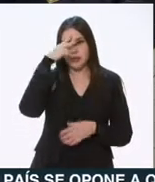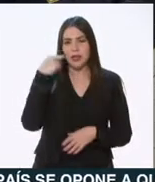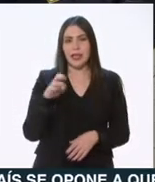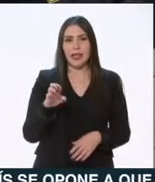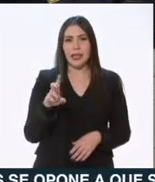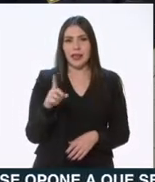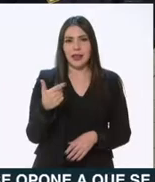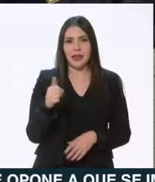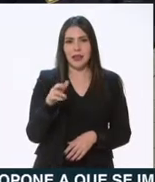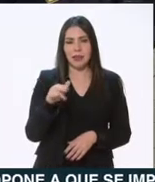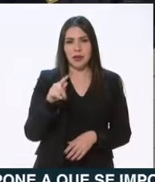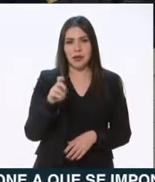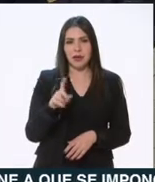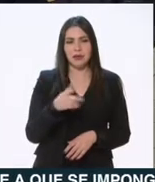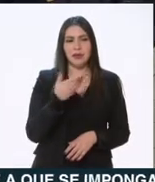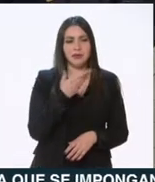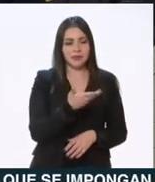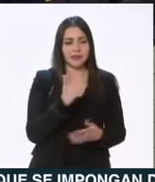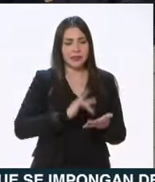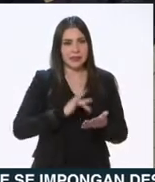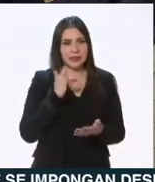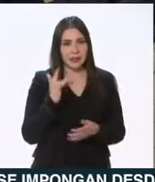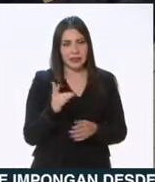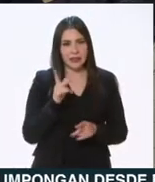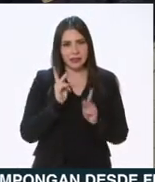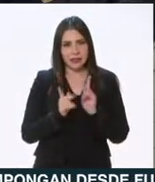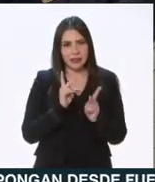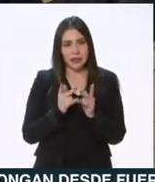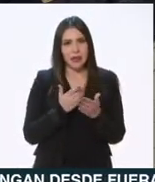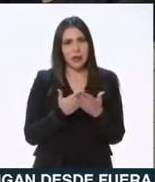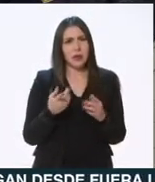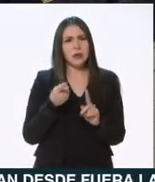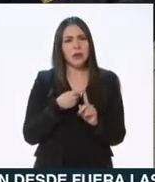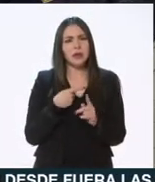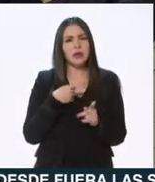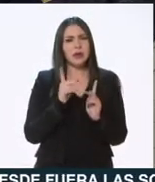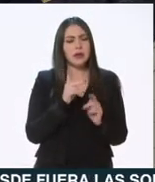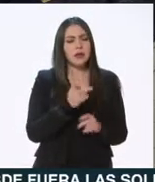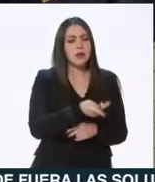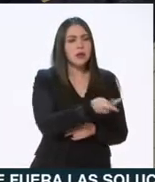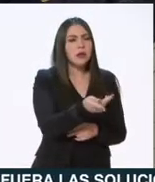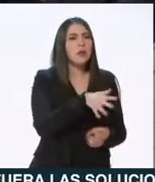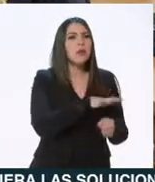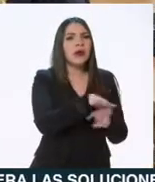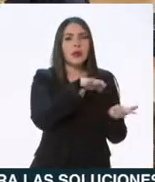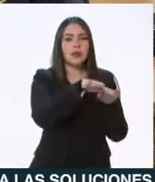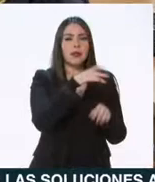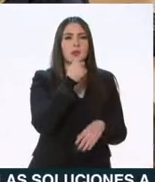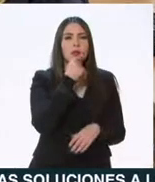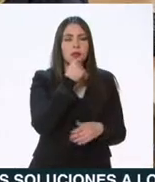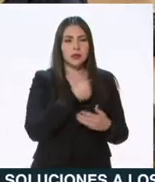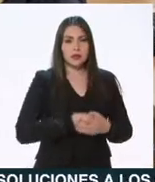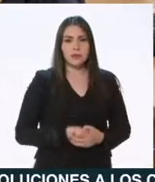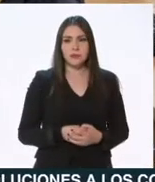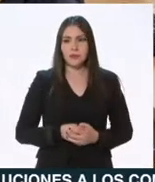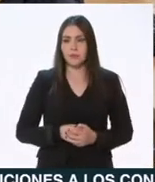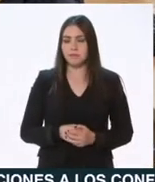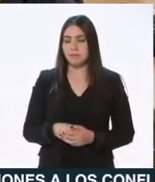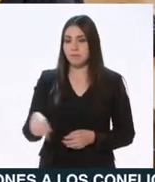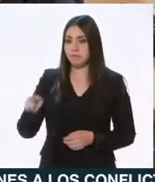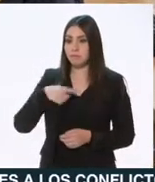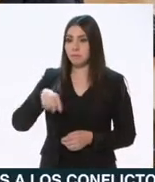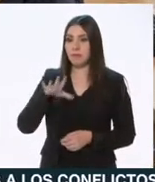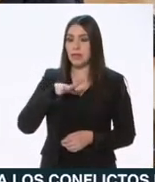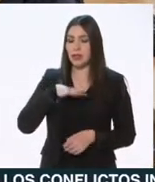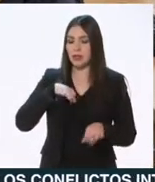Martínez. Muchas gracias, director, por esta plática y bueno, pues primero preguntarle cuál es la labor de la Policía Cibernética. Nosotros tenemos como una